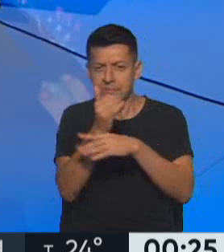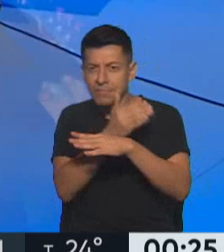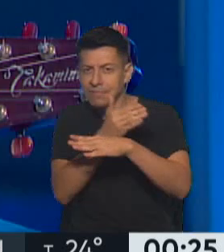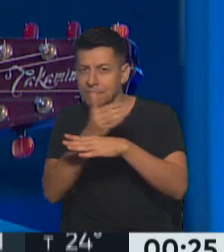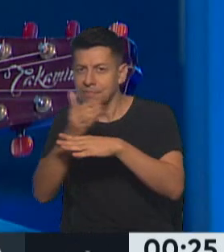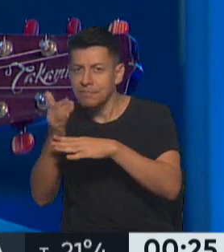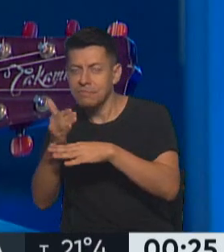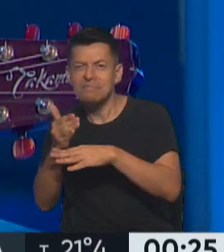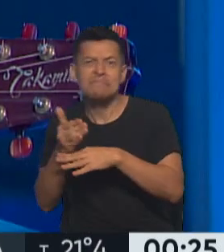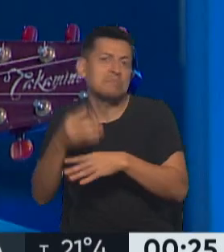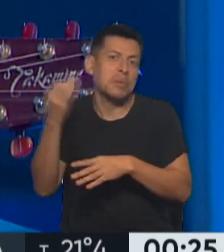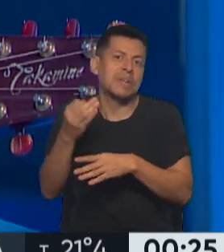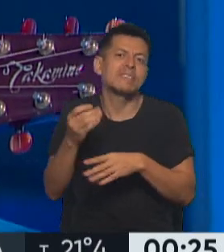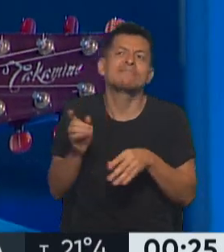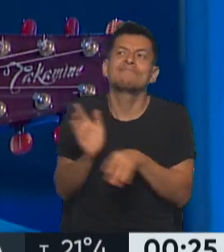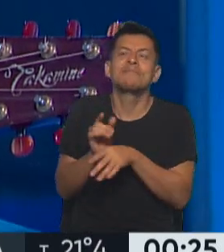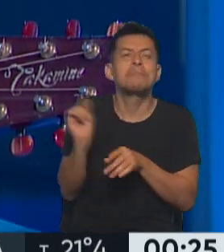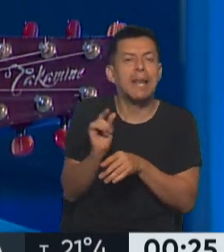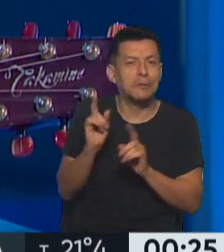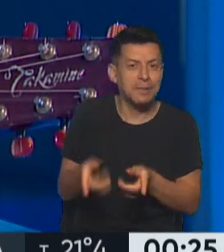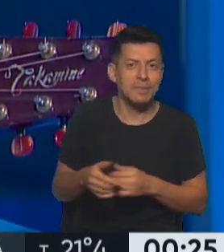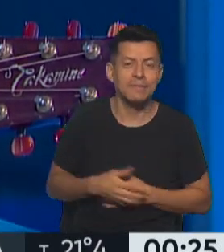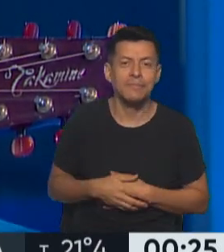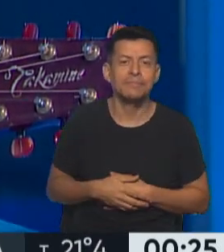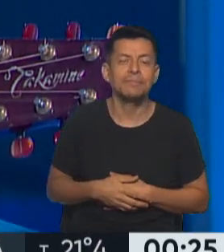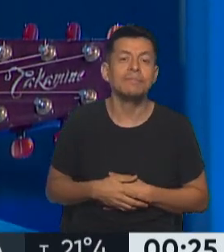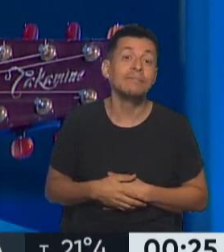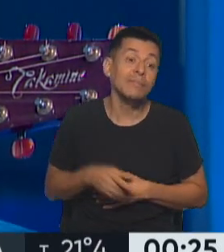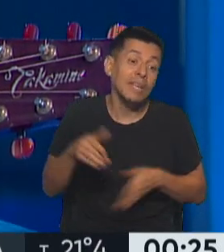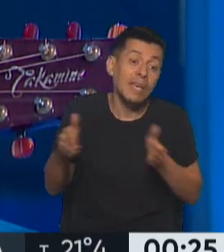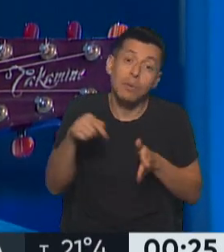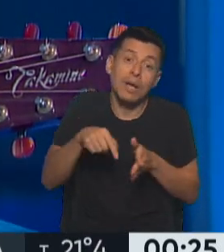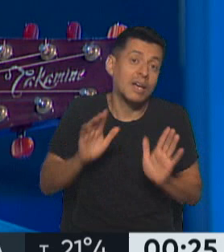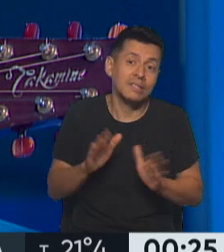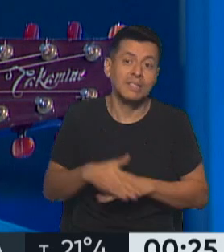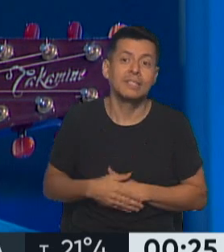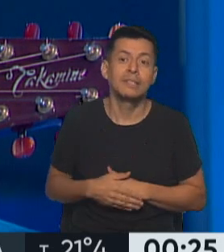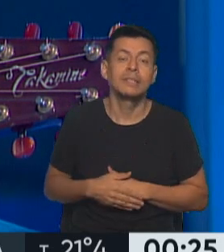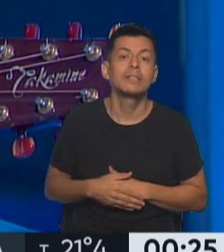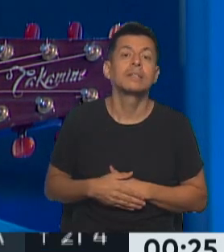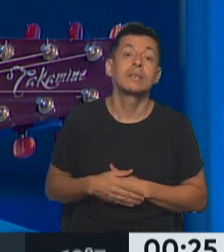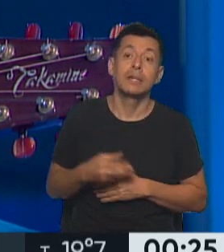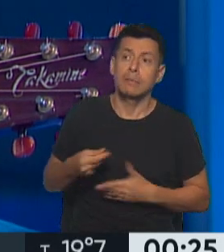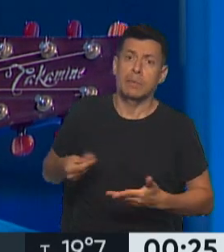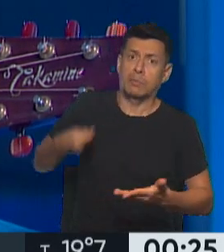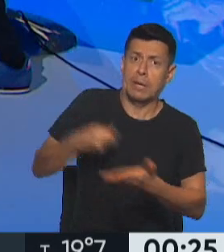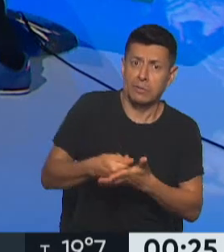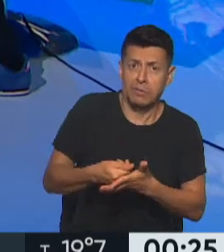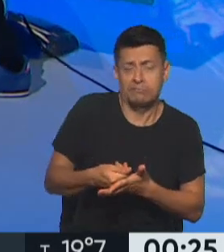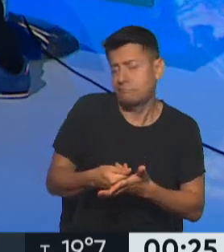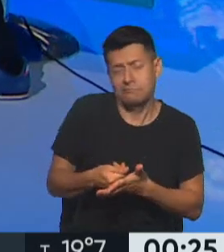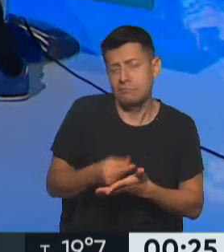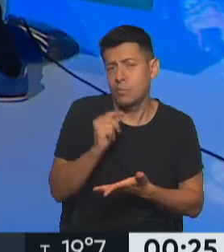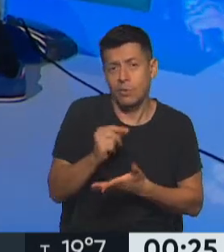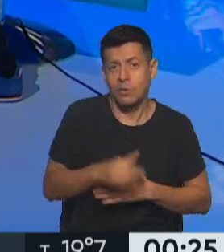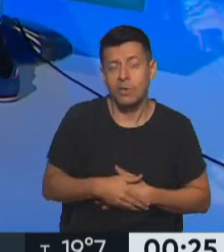muy económico aparte. también coincidente con la época, ¿no? Digamos, bueno, mucho presupuesto no había, así que. A ver